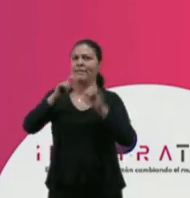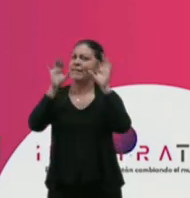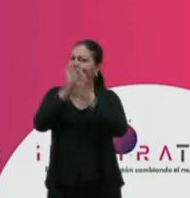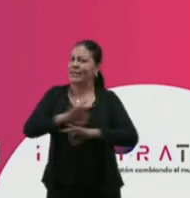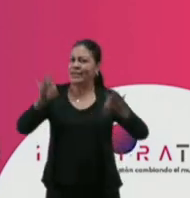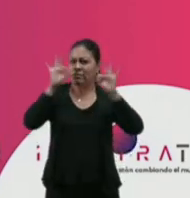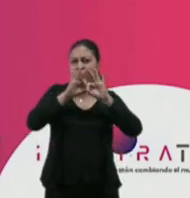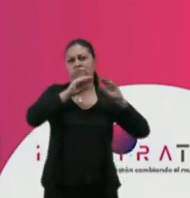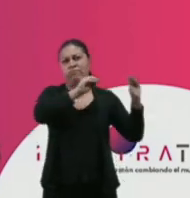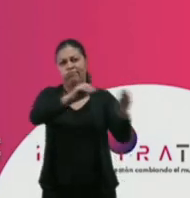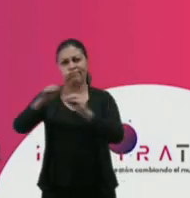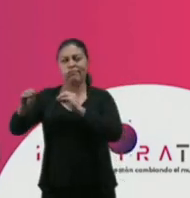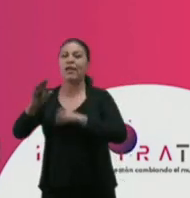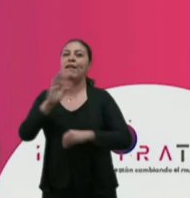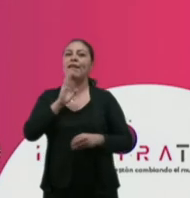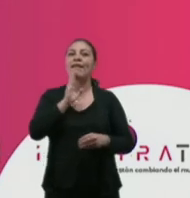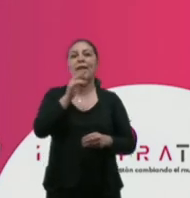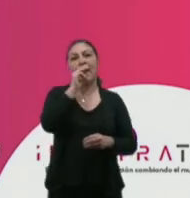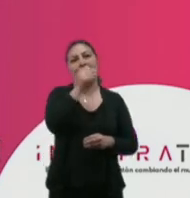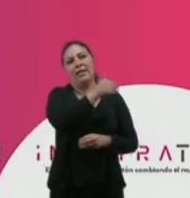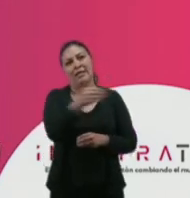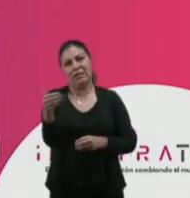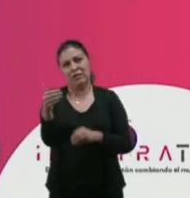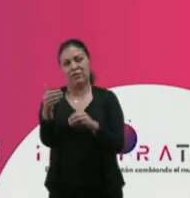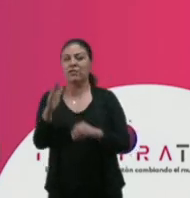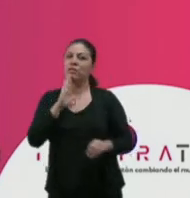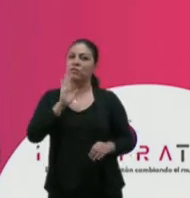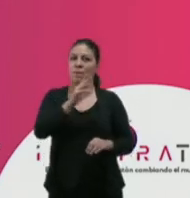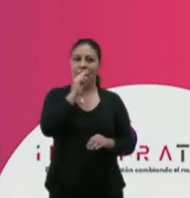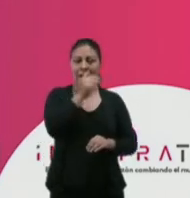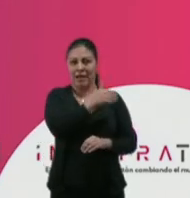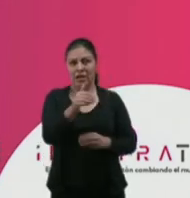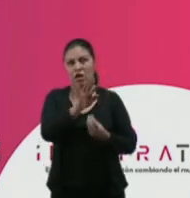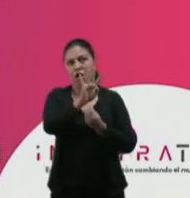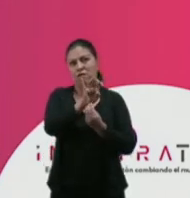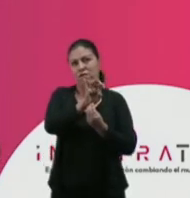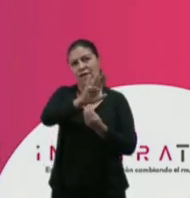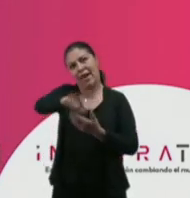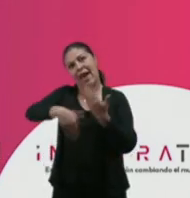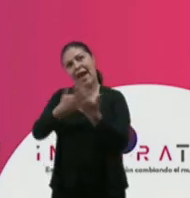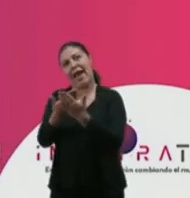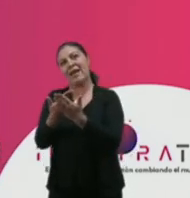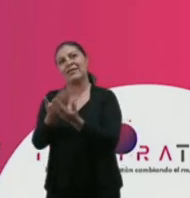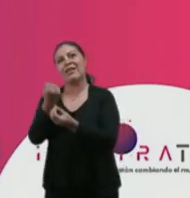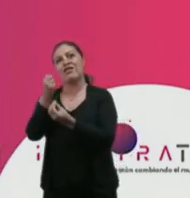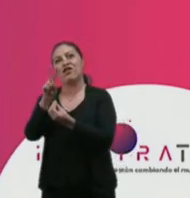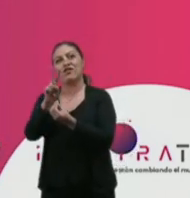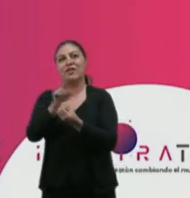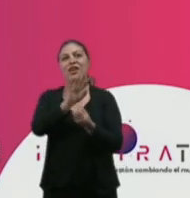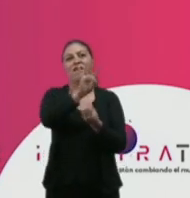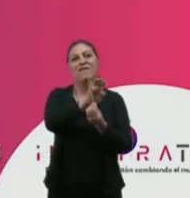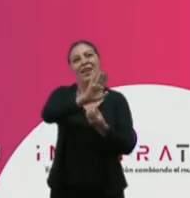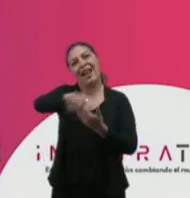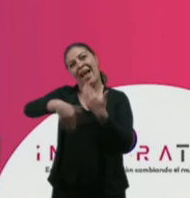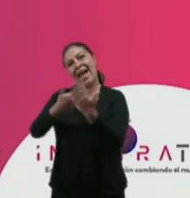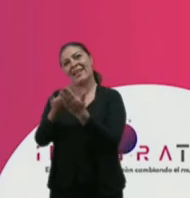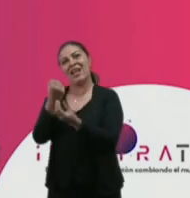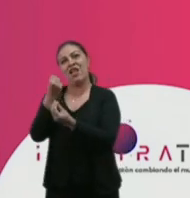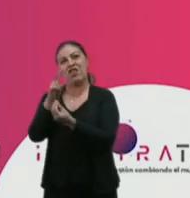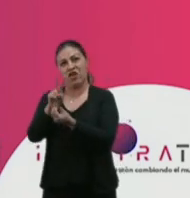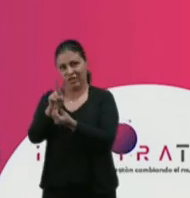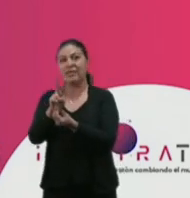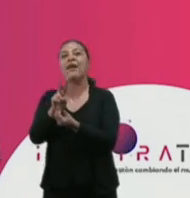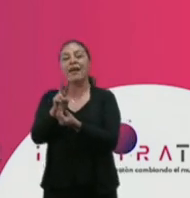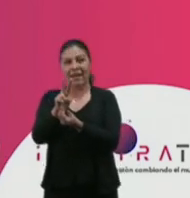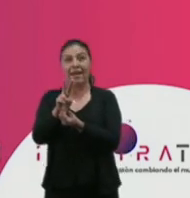a los niños que van del noveno grado al doceavo grado para que cuando